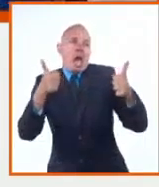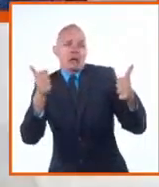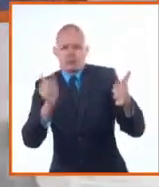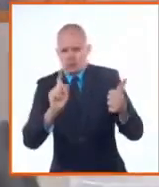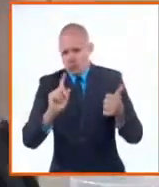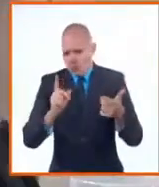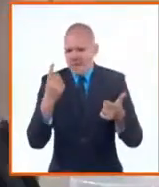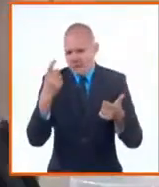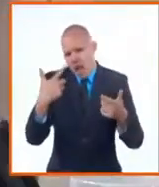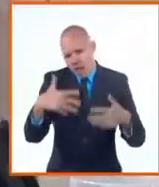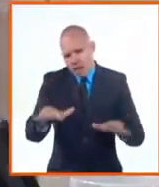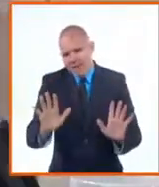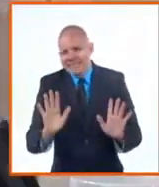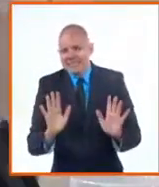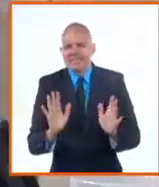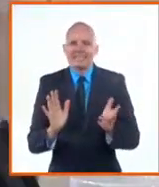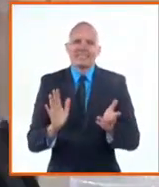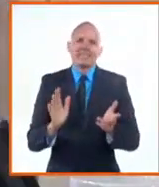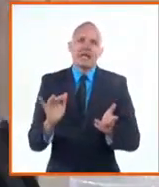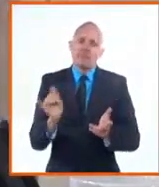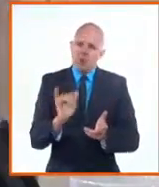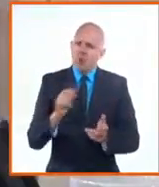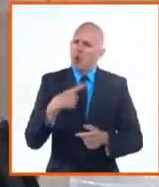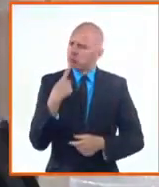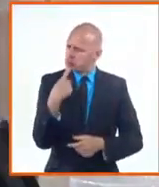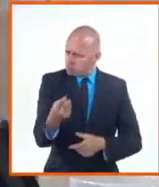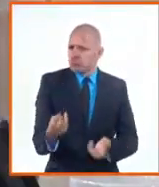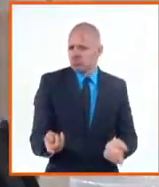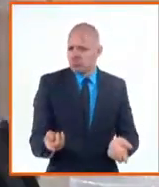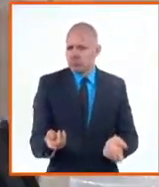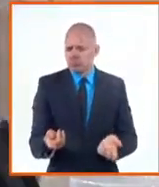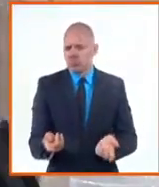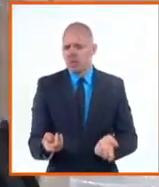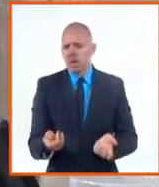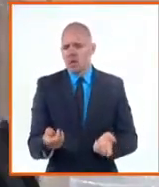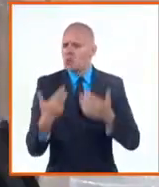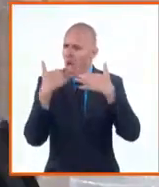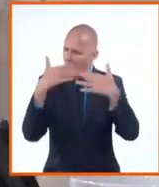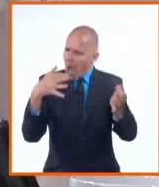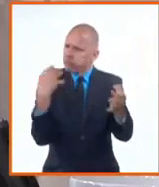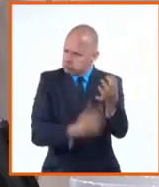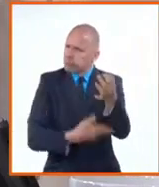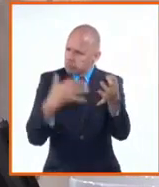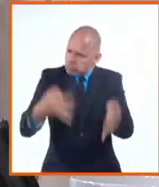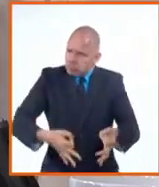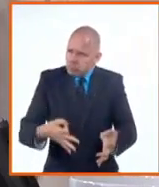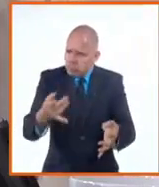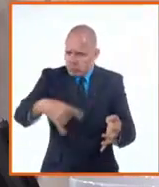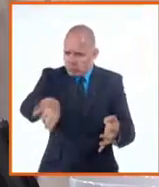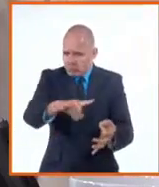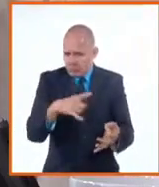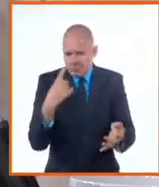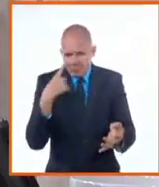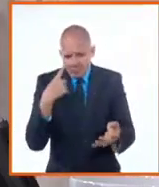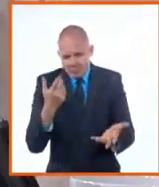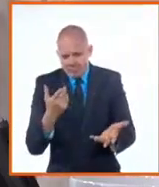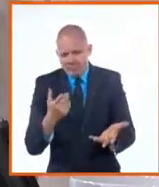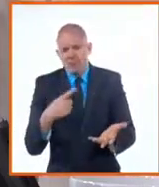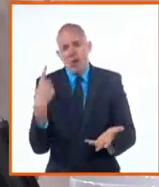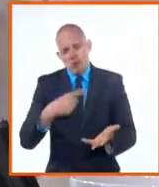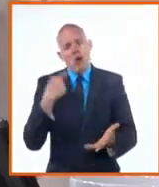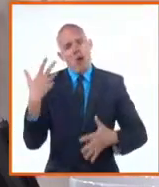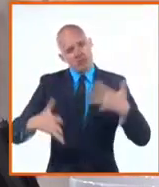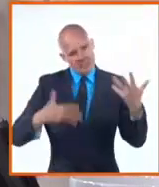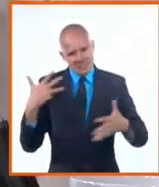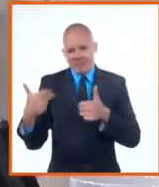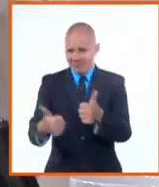pero sí y lo hago público se lo transmito desde aquí realmente estamos muy contentos muy